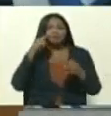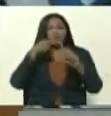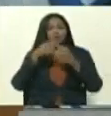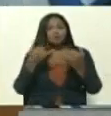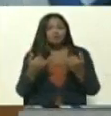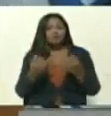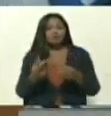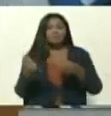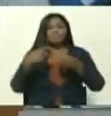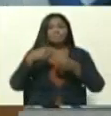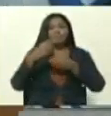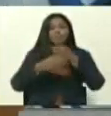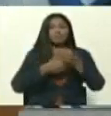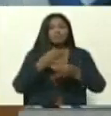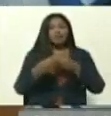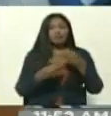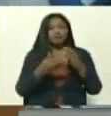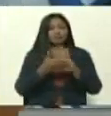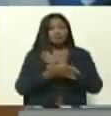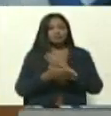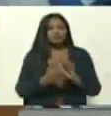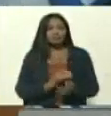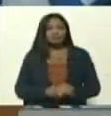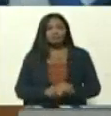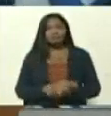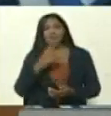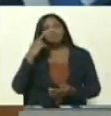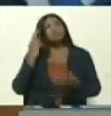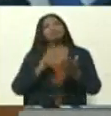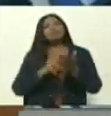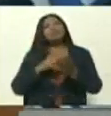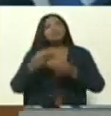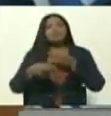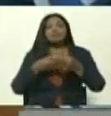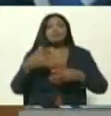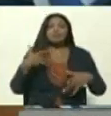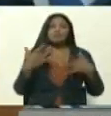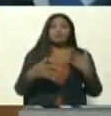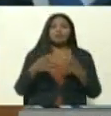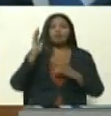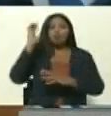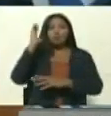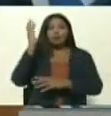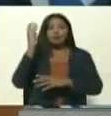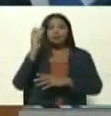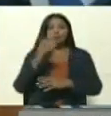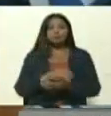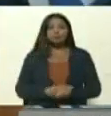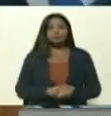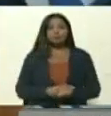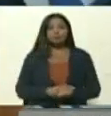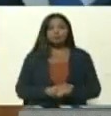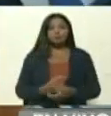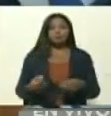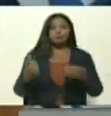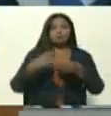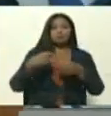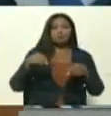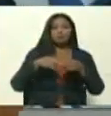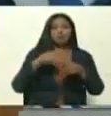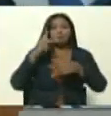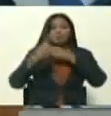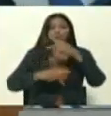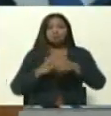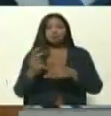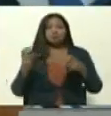cual se materializa en la realización de eventos como congresos y seminarios, así como en la producción